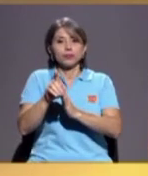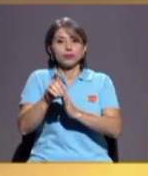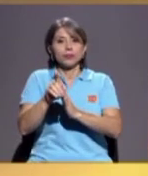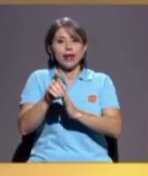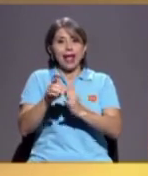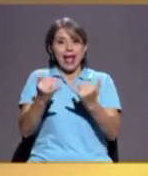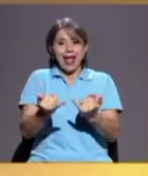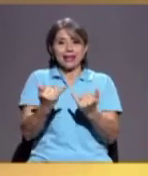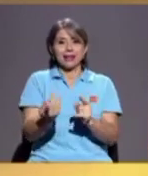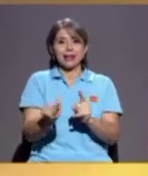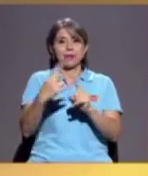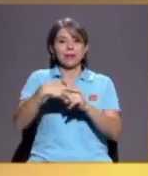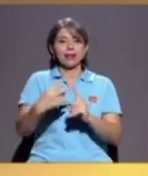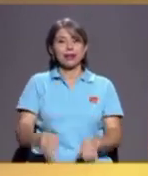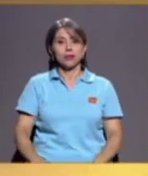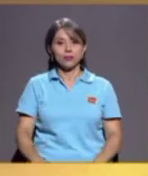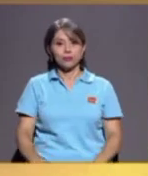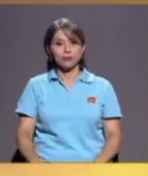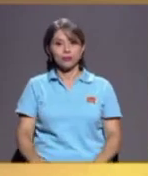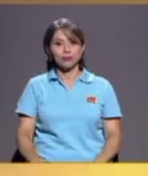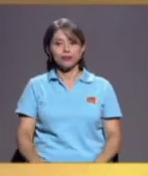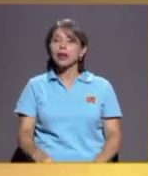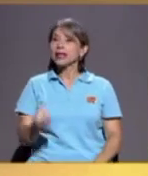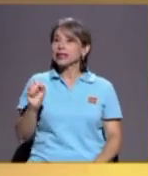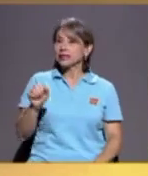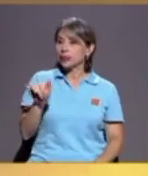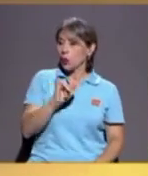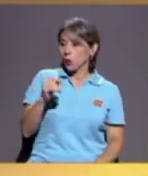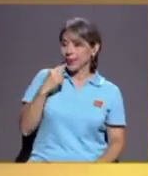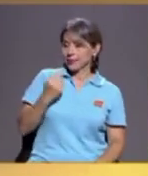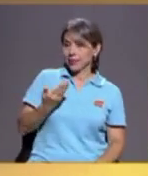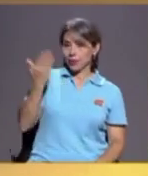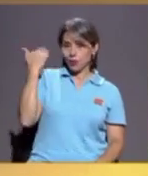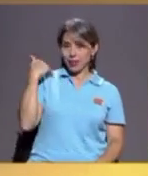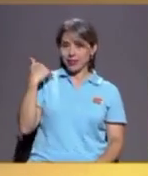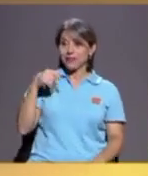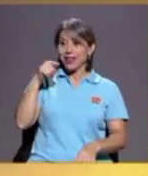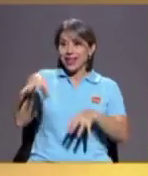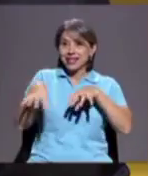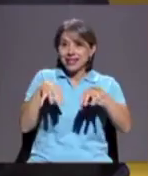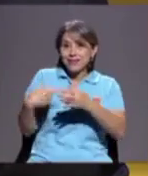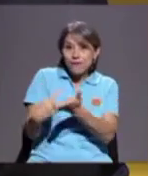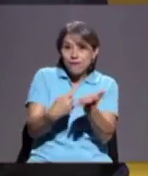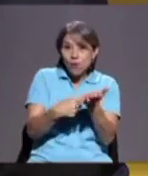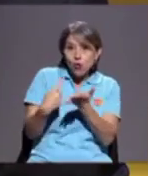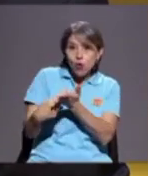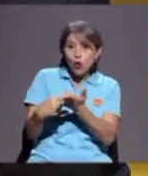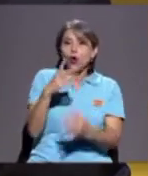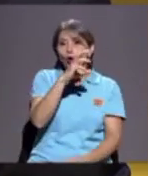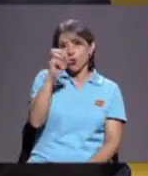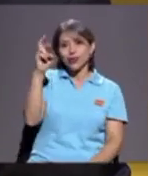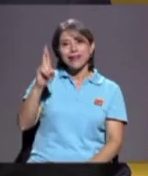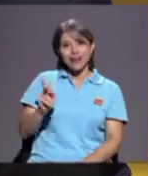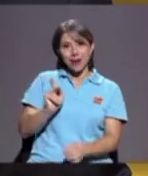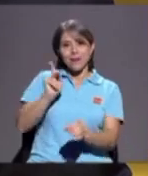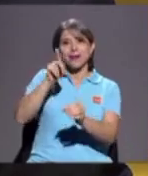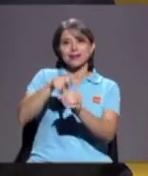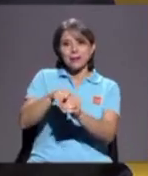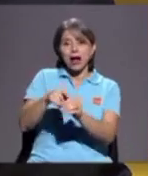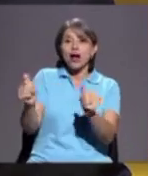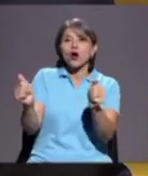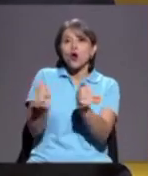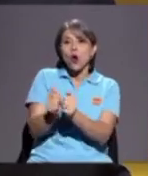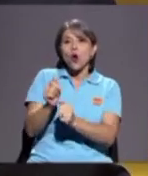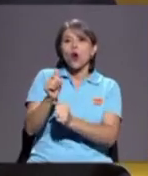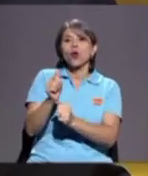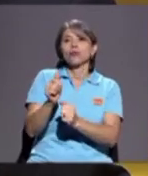están implementando. Sí, como le comentaba anteriormente, en ese foro Costa Rica participa, ¿verdad? Junto con muchos